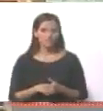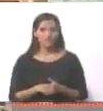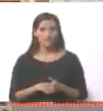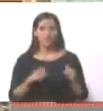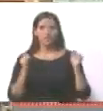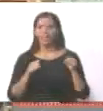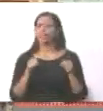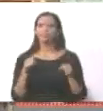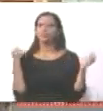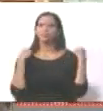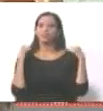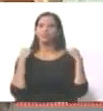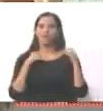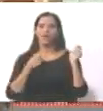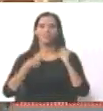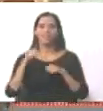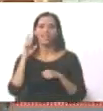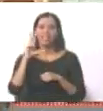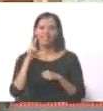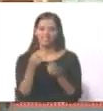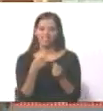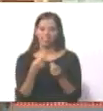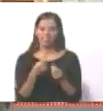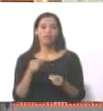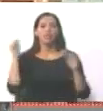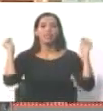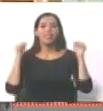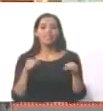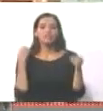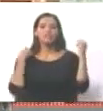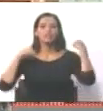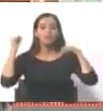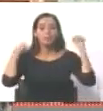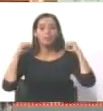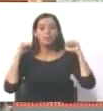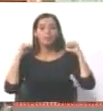esto no se prepara para vender las tres lochas, esto se prepara para defender la